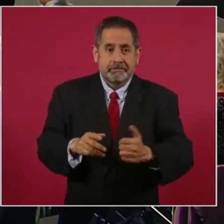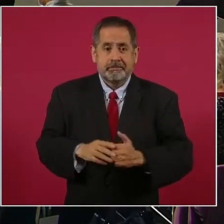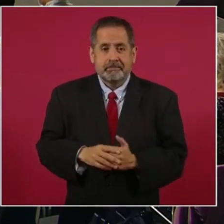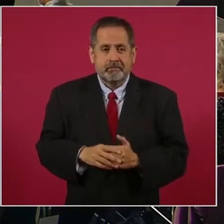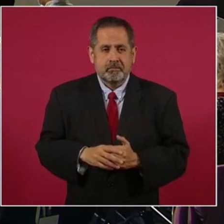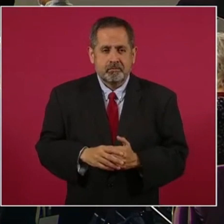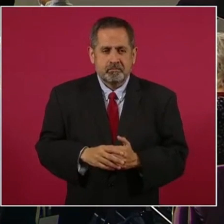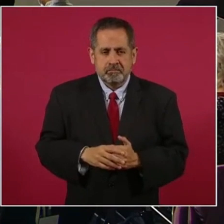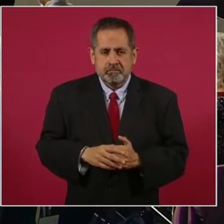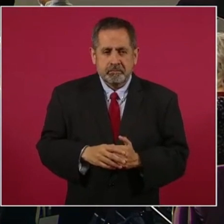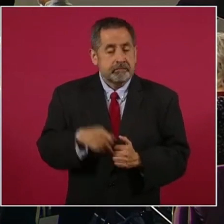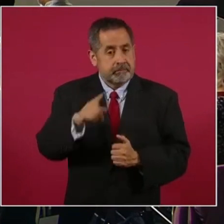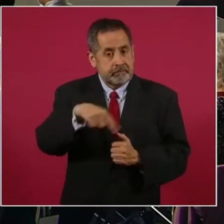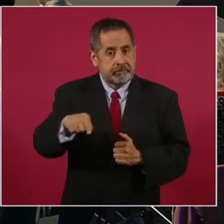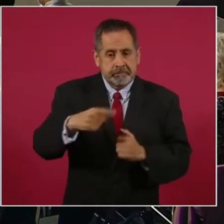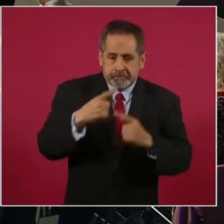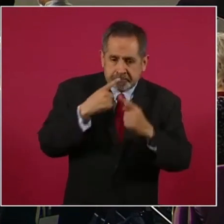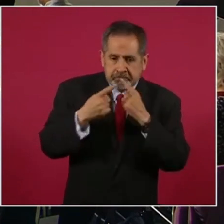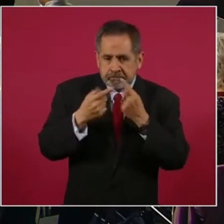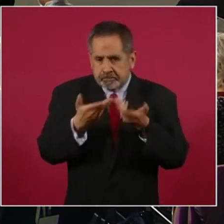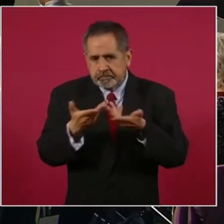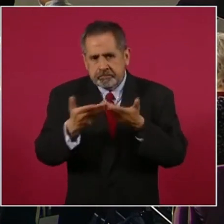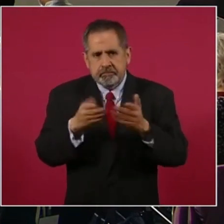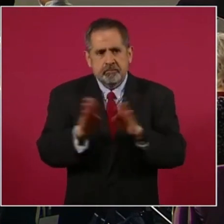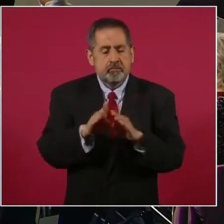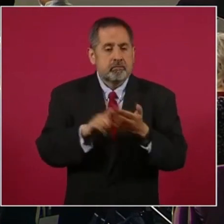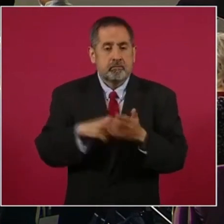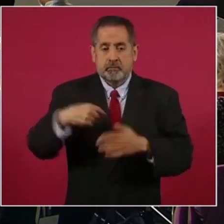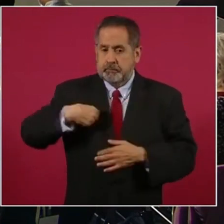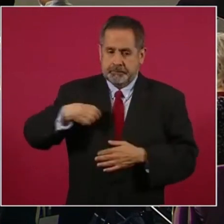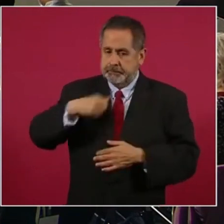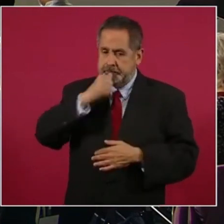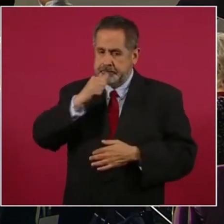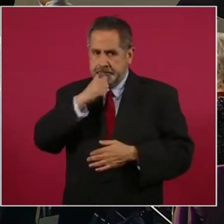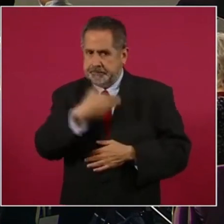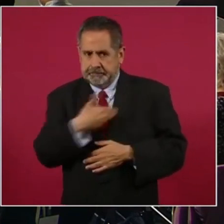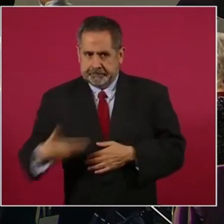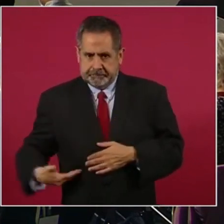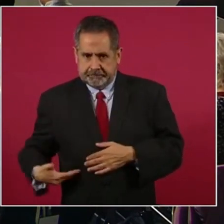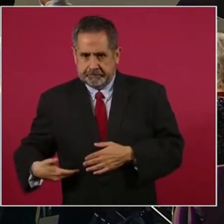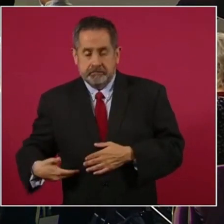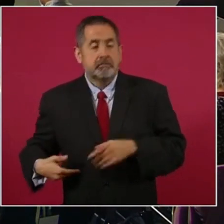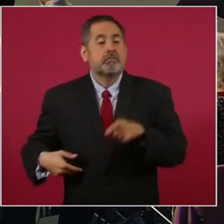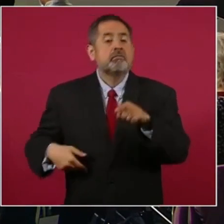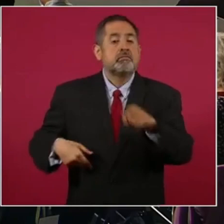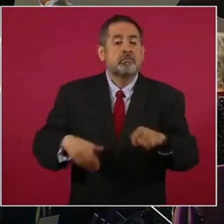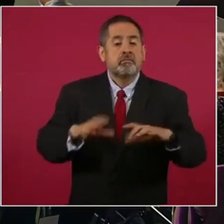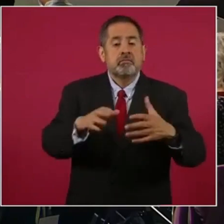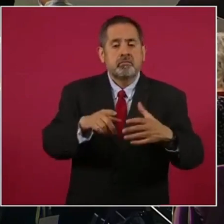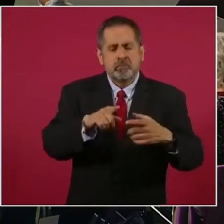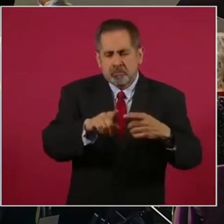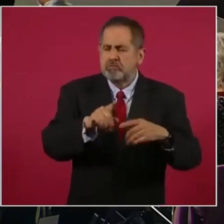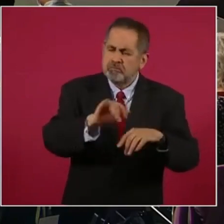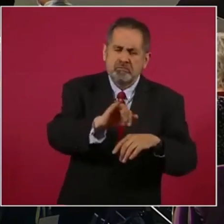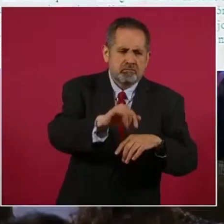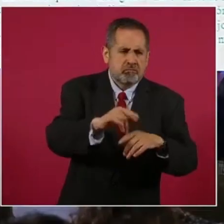en la negociación, cuando éramos opositores, de que iba a haber una consulta.